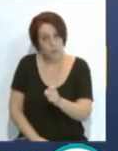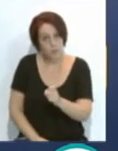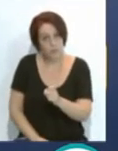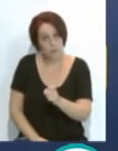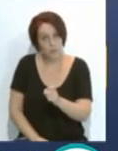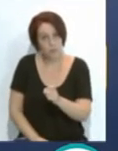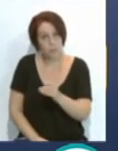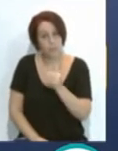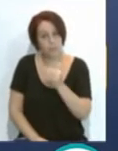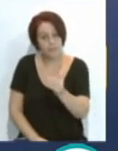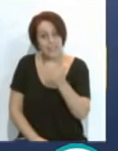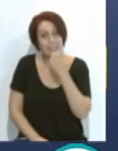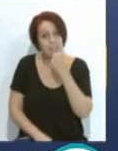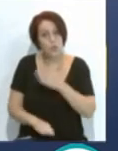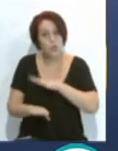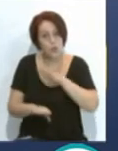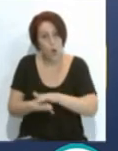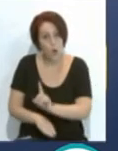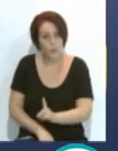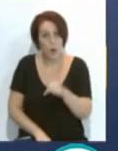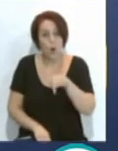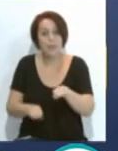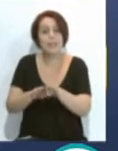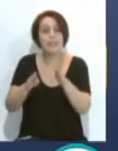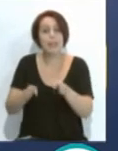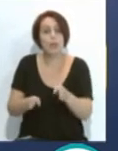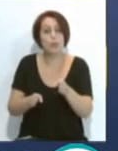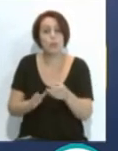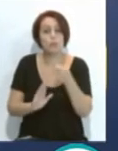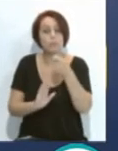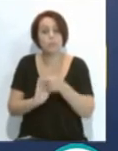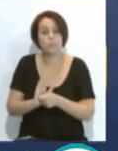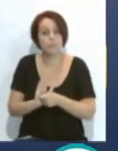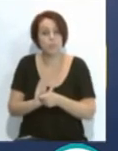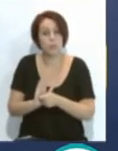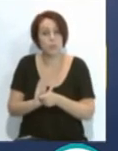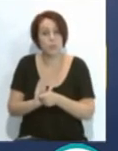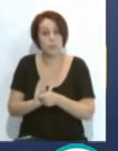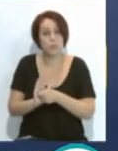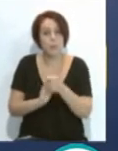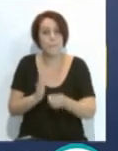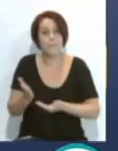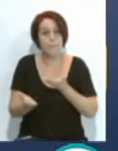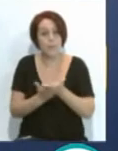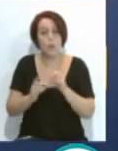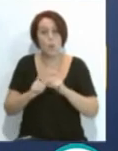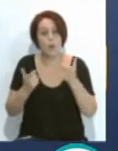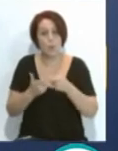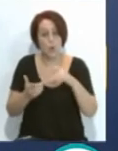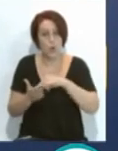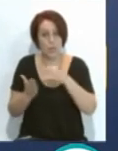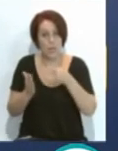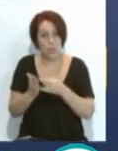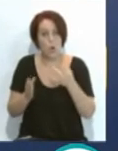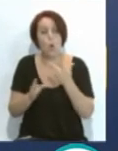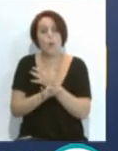que le venía si no cumplía. Hoy Nano está cumpliendo con los parámetros que le exige el cuerpo técnico y lo que exige un